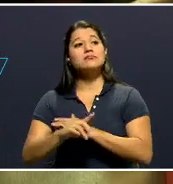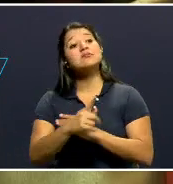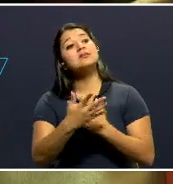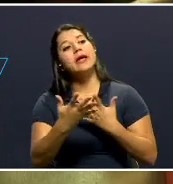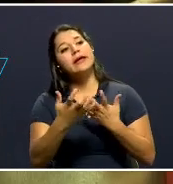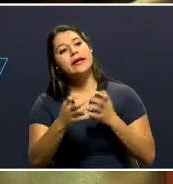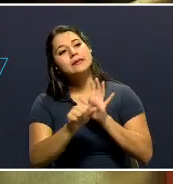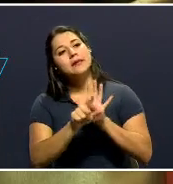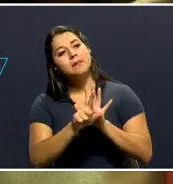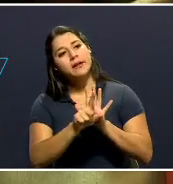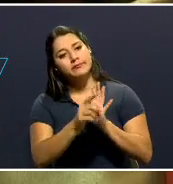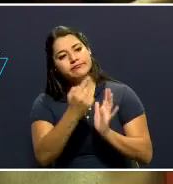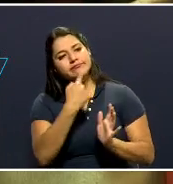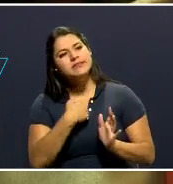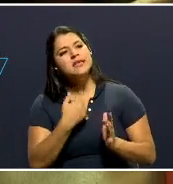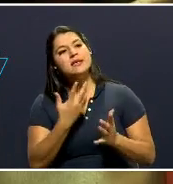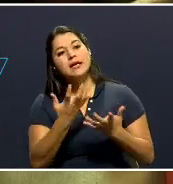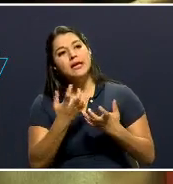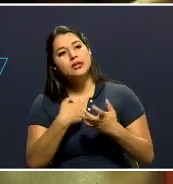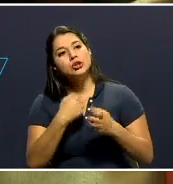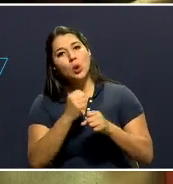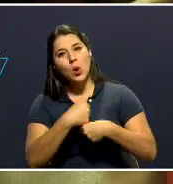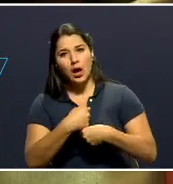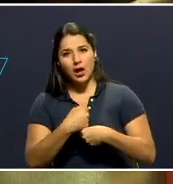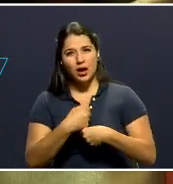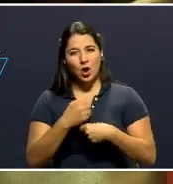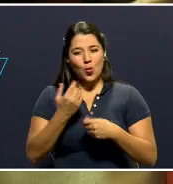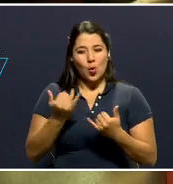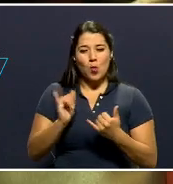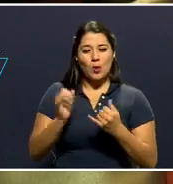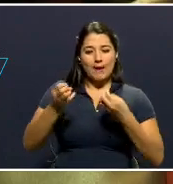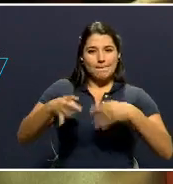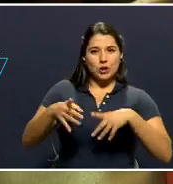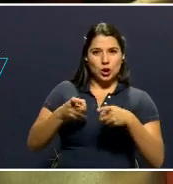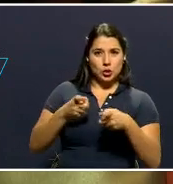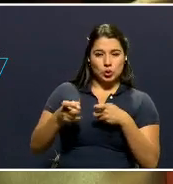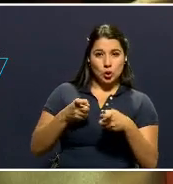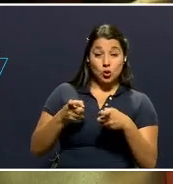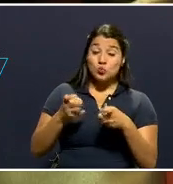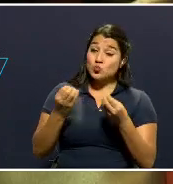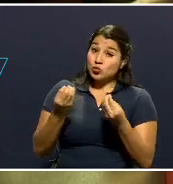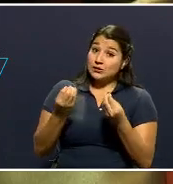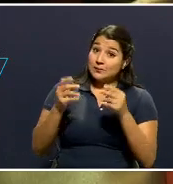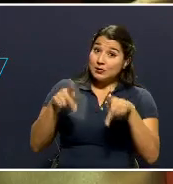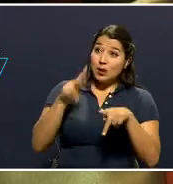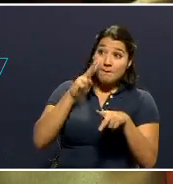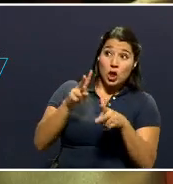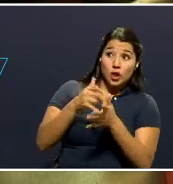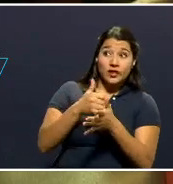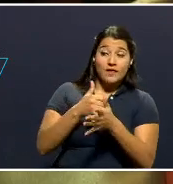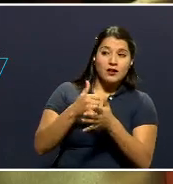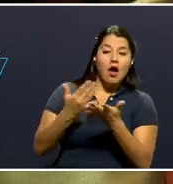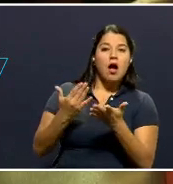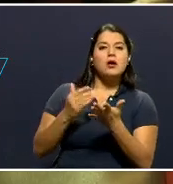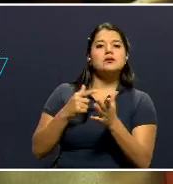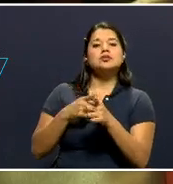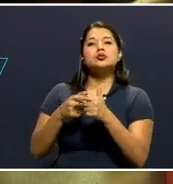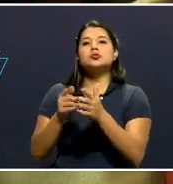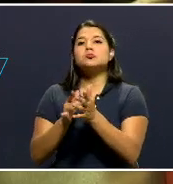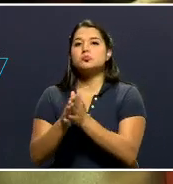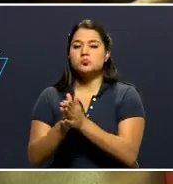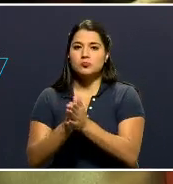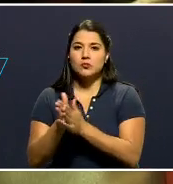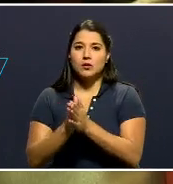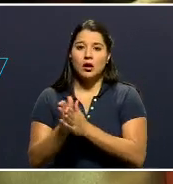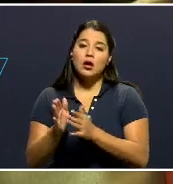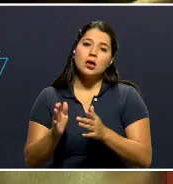beneficiados. Eso es tan lógico como que también, y el presidente lo señaló, probablemente no era prudente que lo dijera él personalmente, pero también